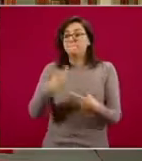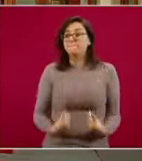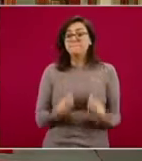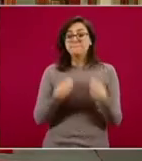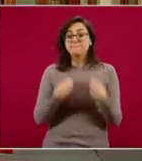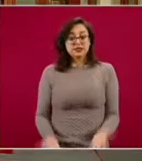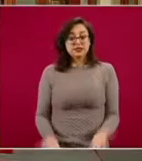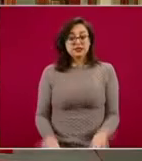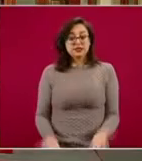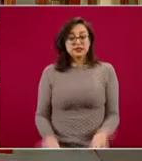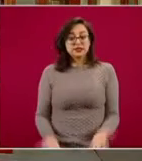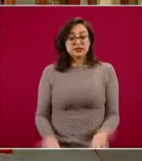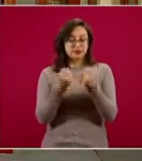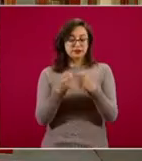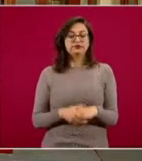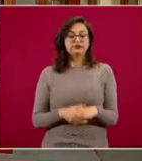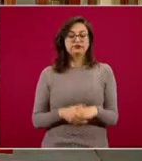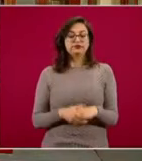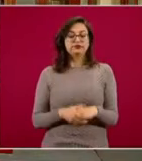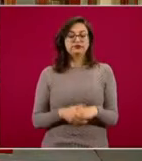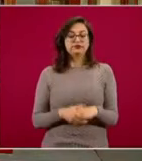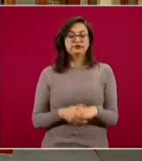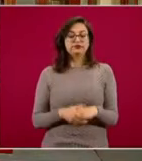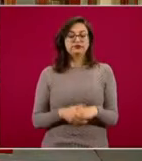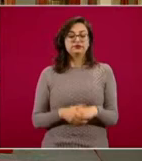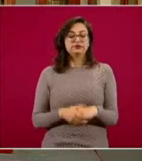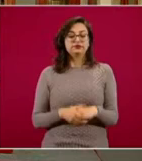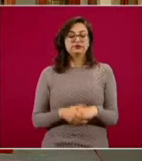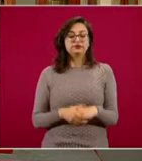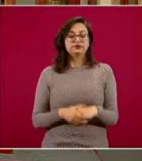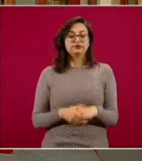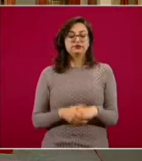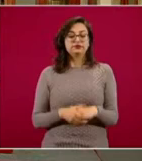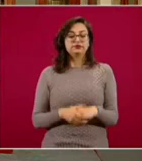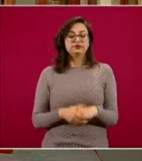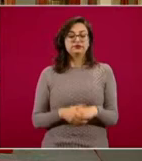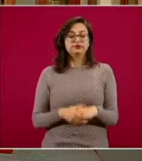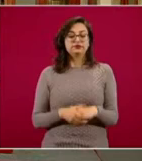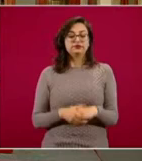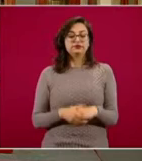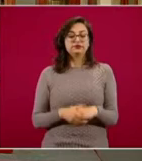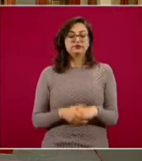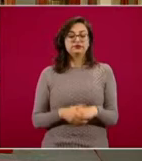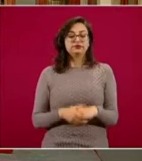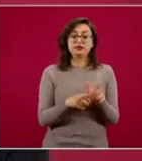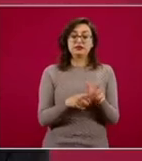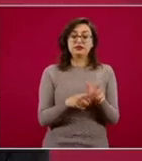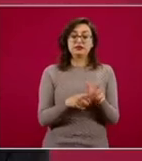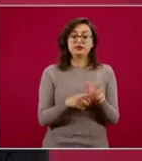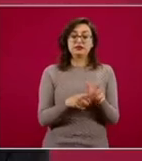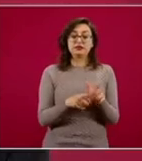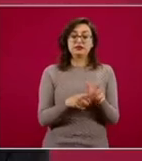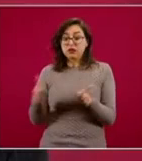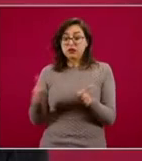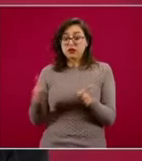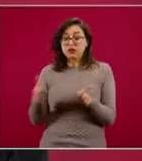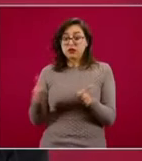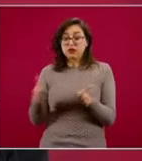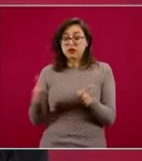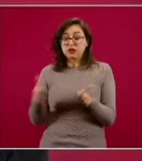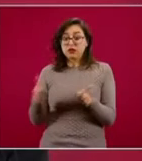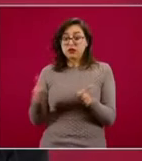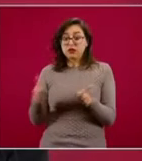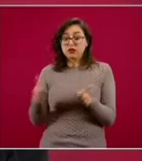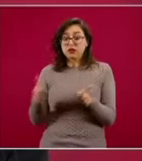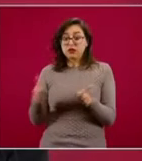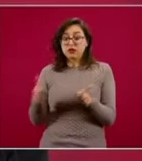las intervenciones de salud que se pueden hacer durante ese periodo inicial pueden hacer toda la diferencia entre una